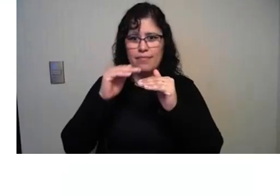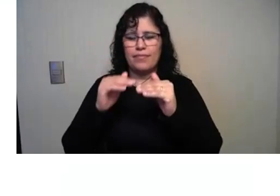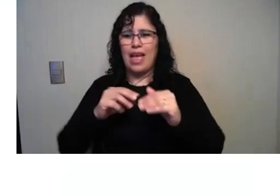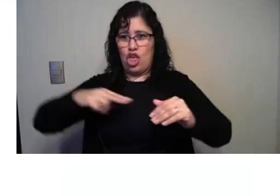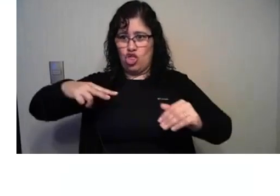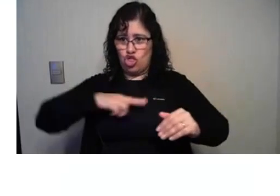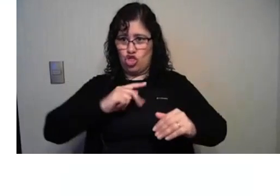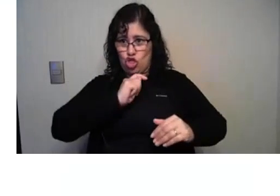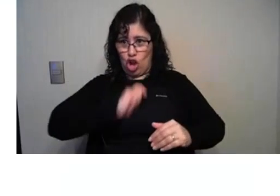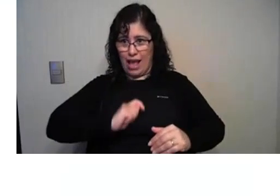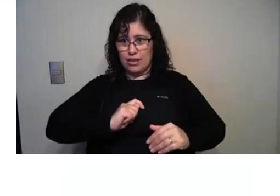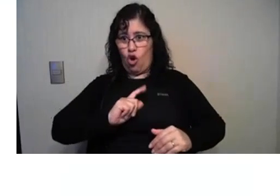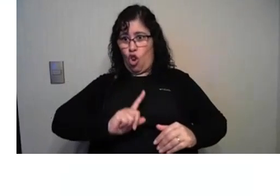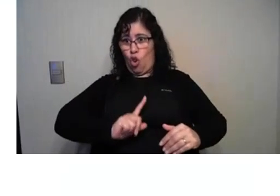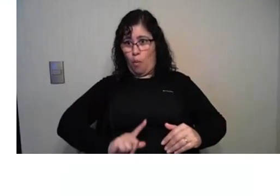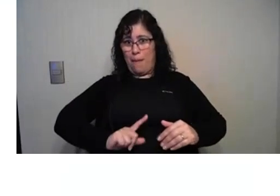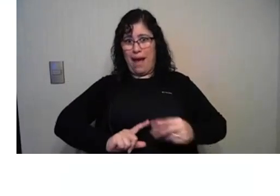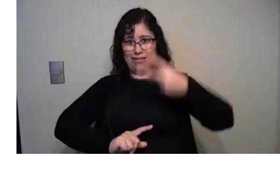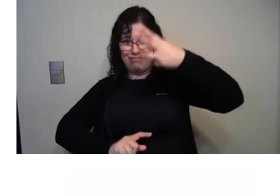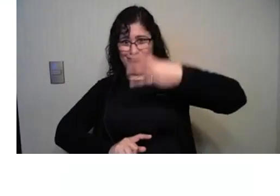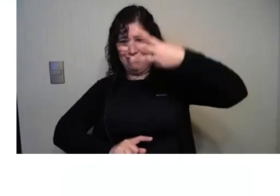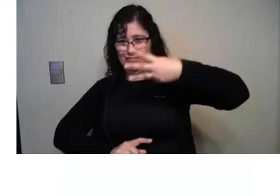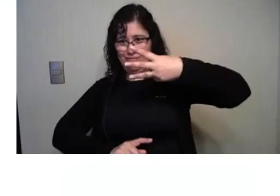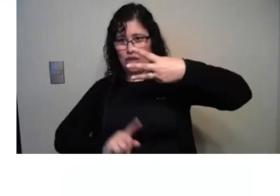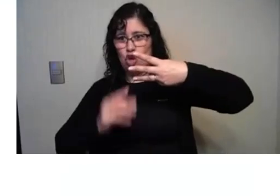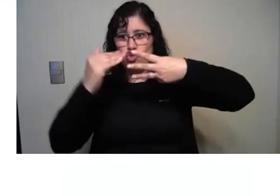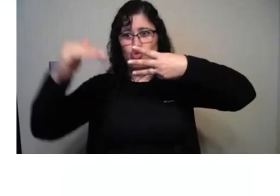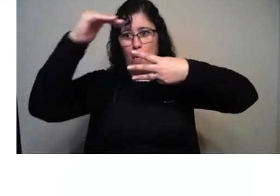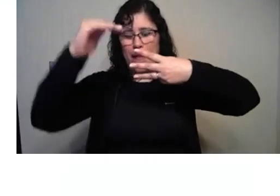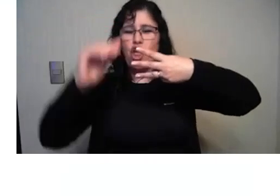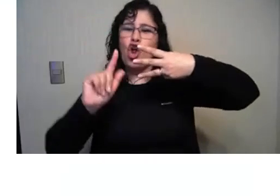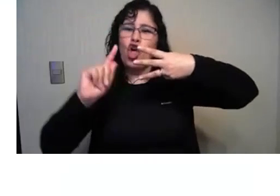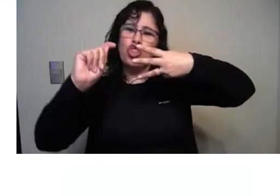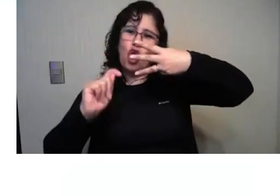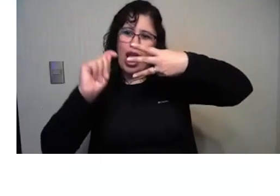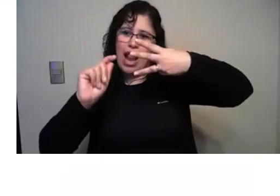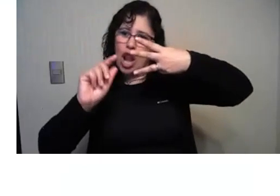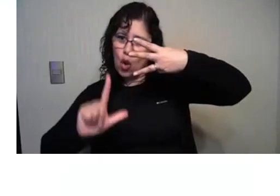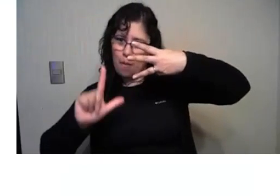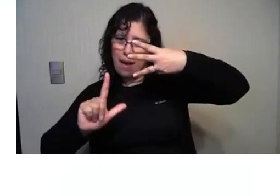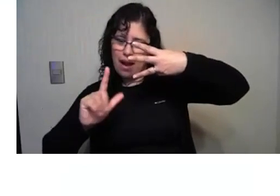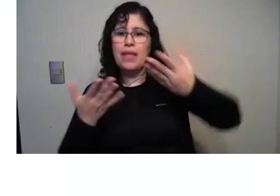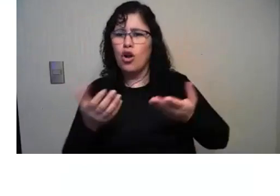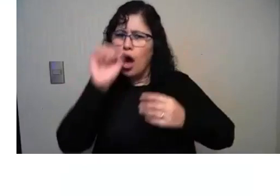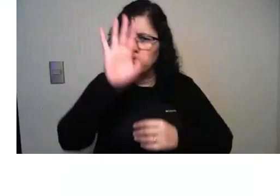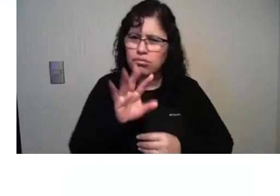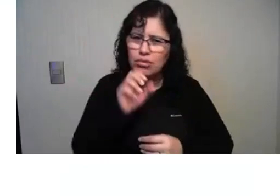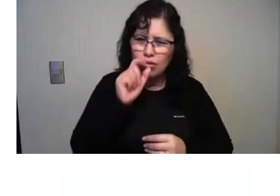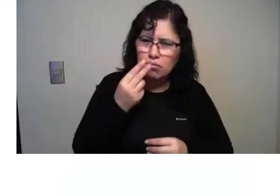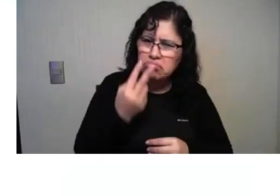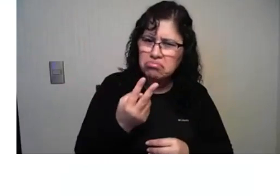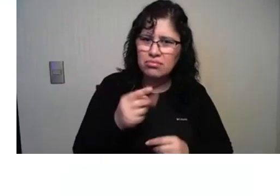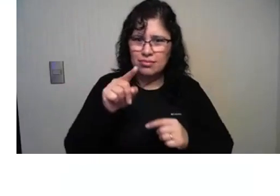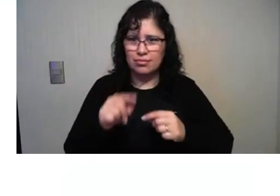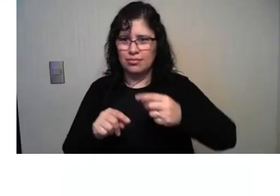corte a nivel lumbar. Y la característica, ¿cierto?, de que se observa esta imagen